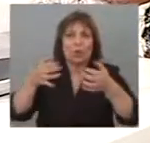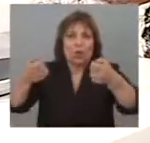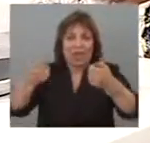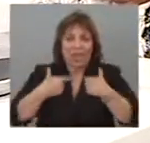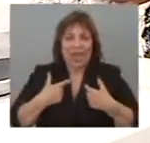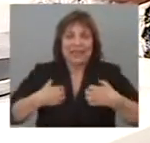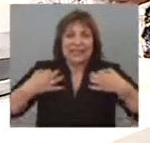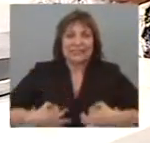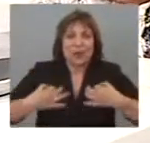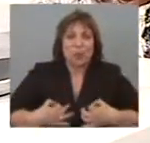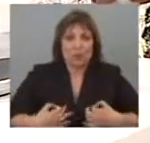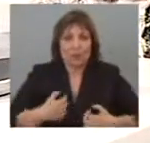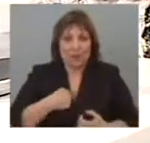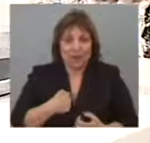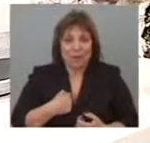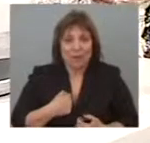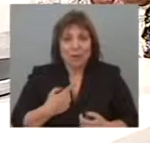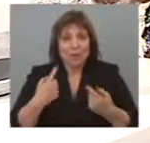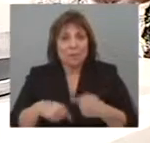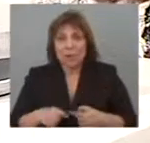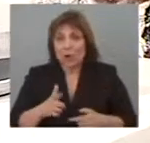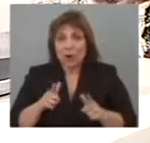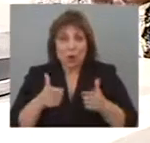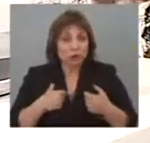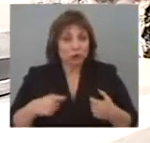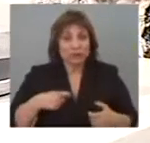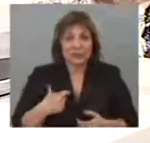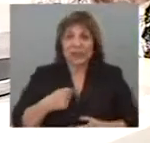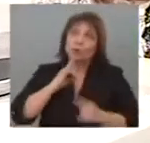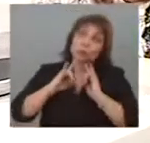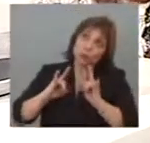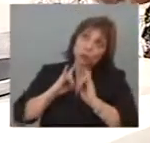de las ciudadanas y los ciudadanos, pero si no hay un involucramiento de la sociedad, si